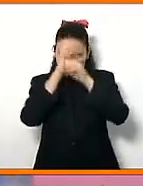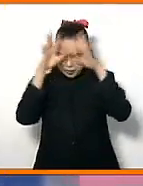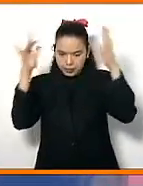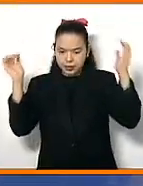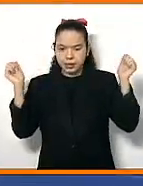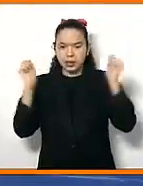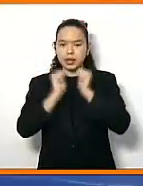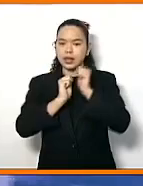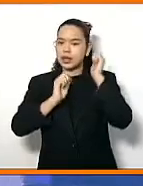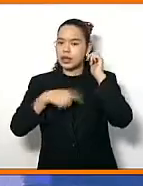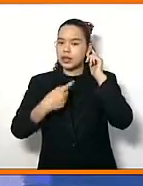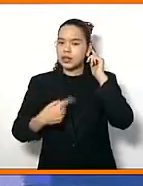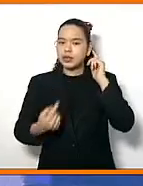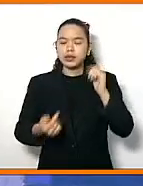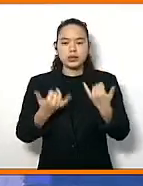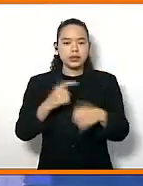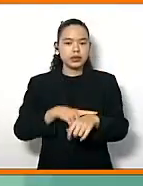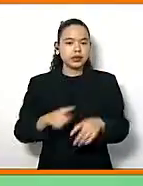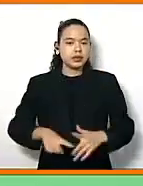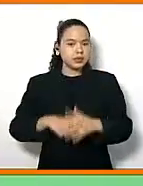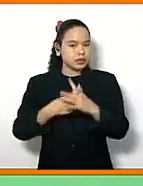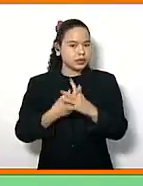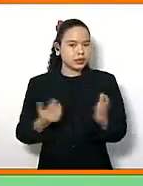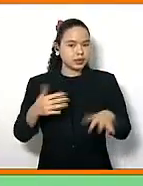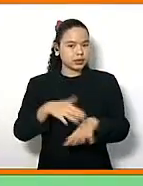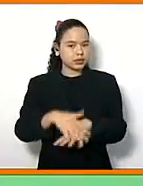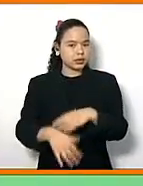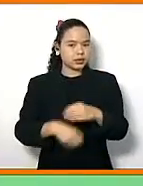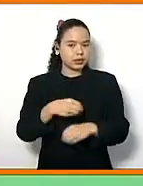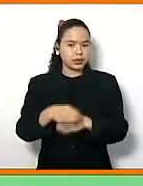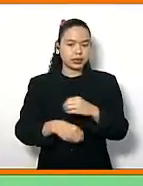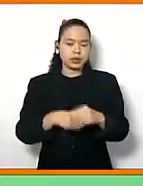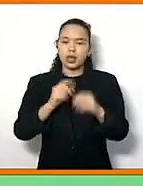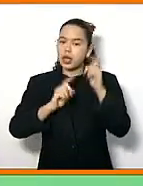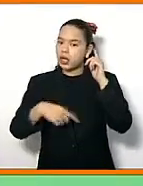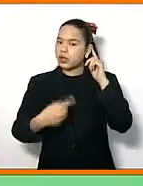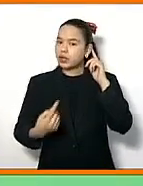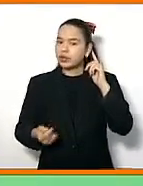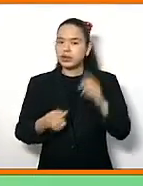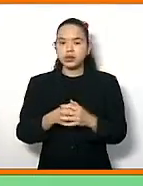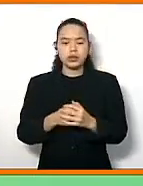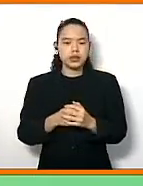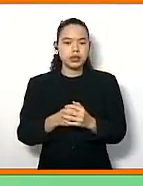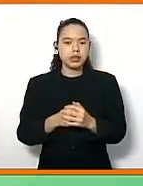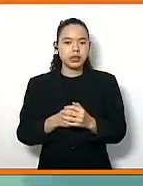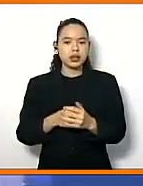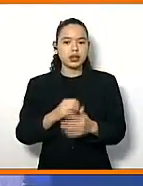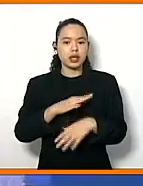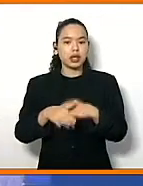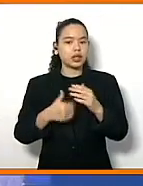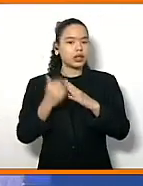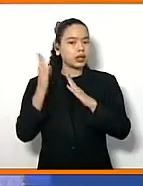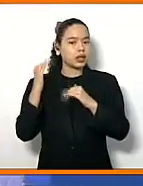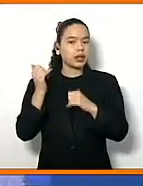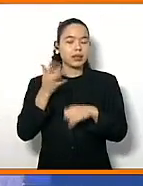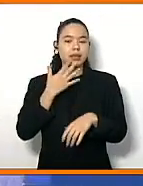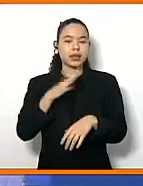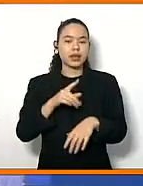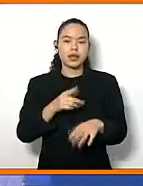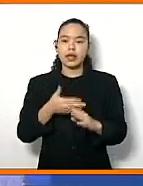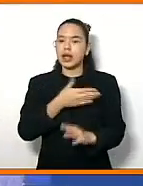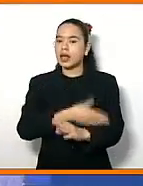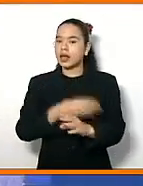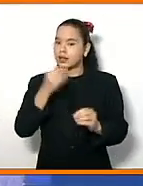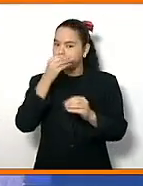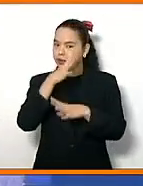sueños se haga realidad, vamos a iniciar incorporando nuestras esferas de diaria al juego y deseándote muchísima suerte. Pero antes